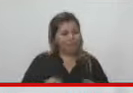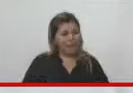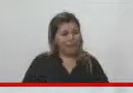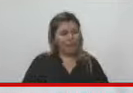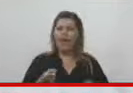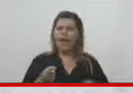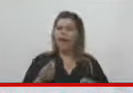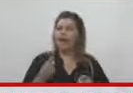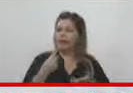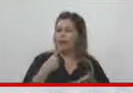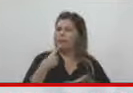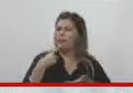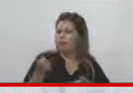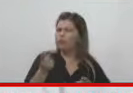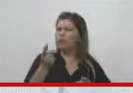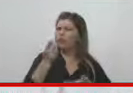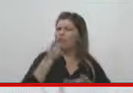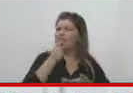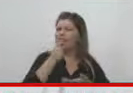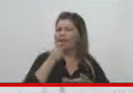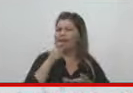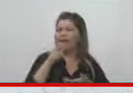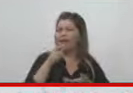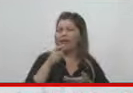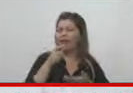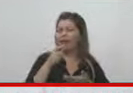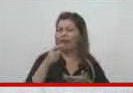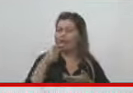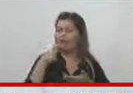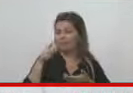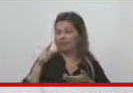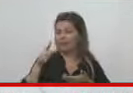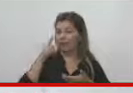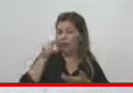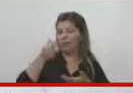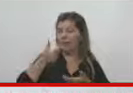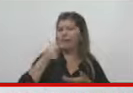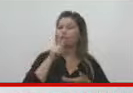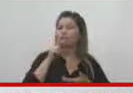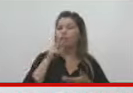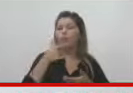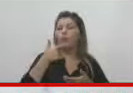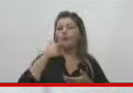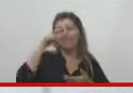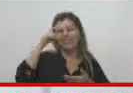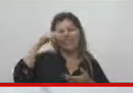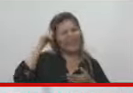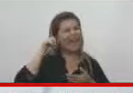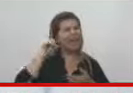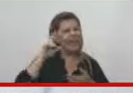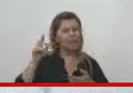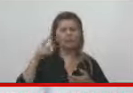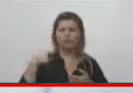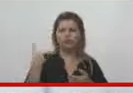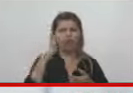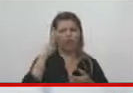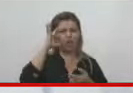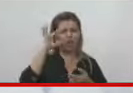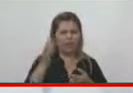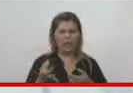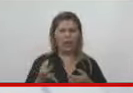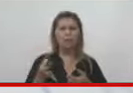si esta asociación, si Sturzenegger, que todos sabemos que es el autor, lo vimos en las